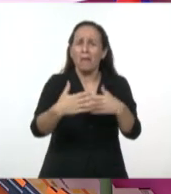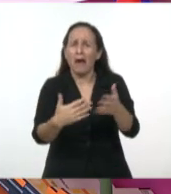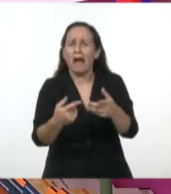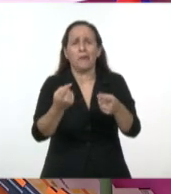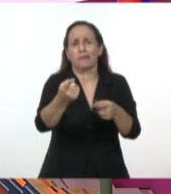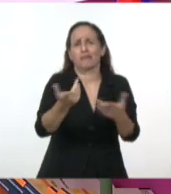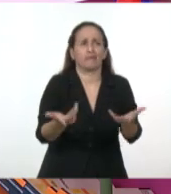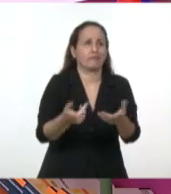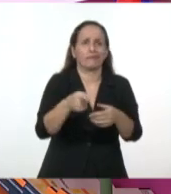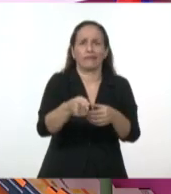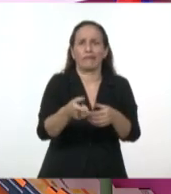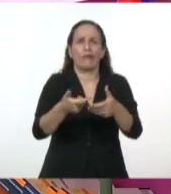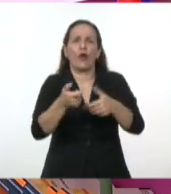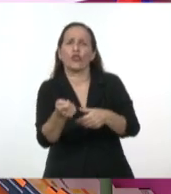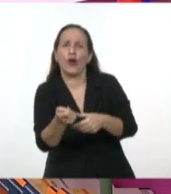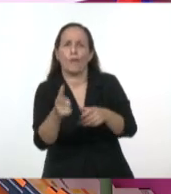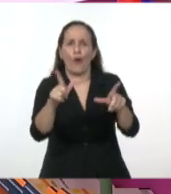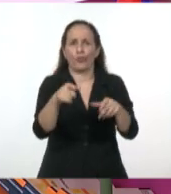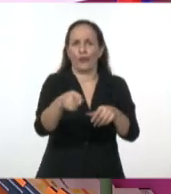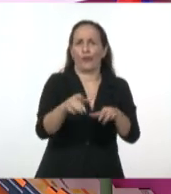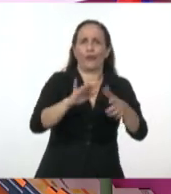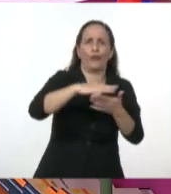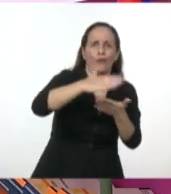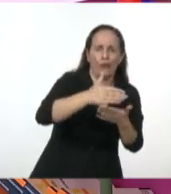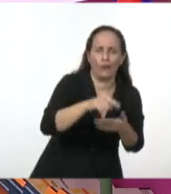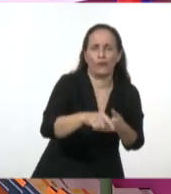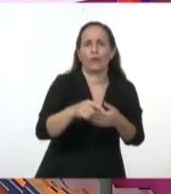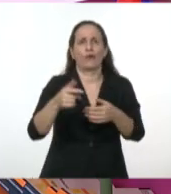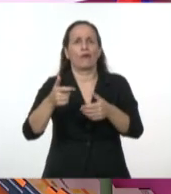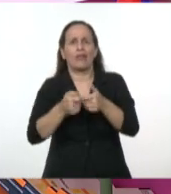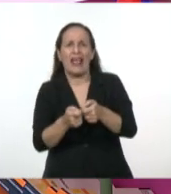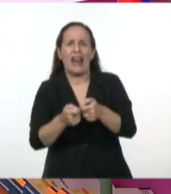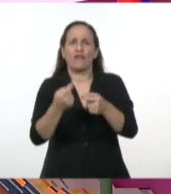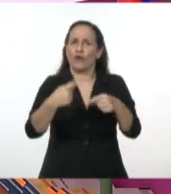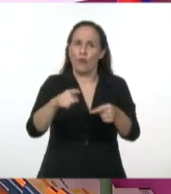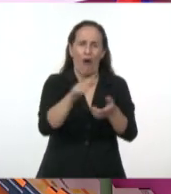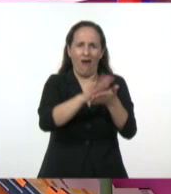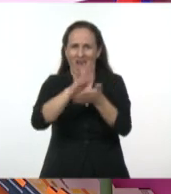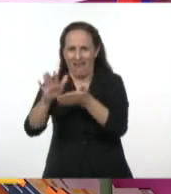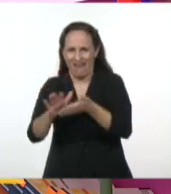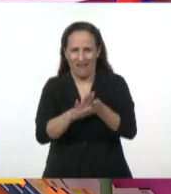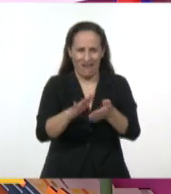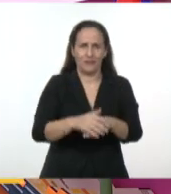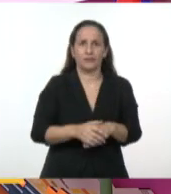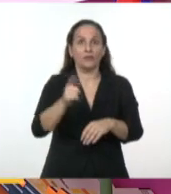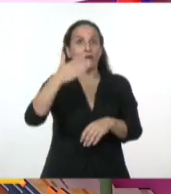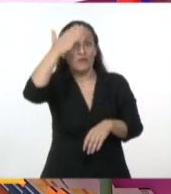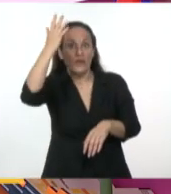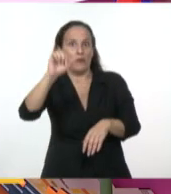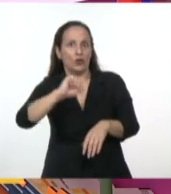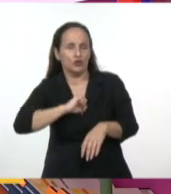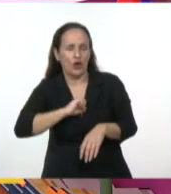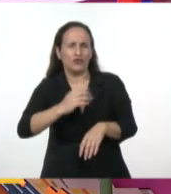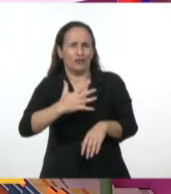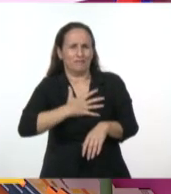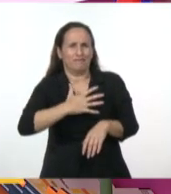fijate, tengo el control remoto, la computadora, el teléfono, bueno, manténelo desinfectado. Si tenés fiebre, tos o